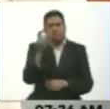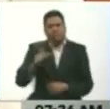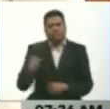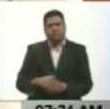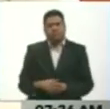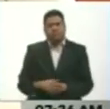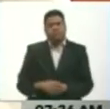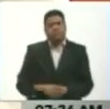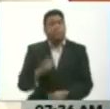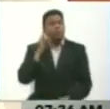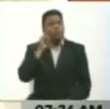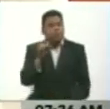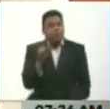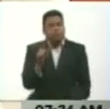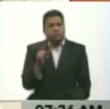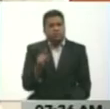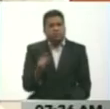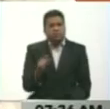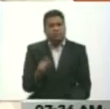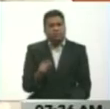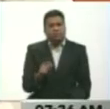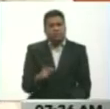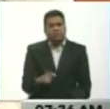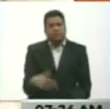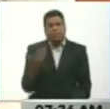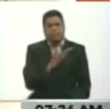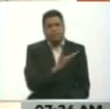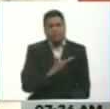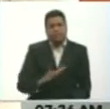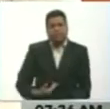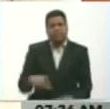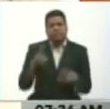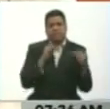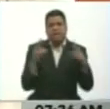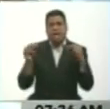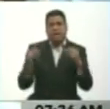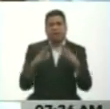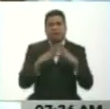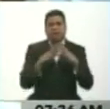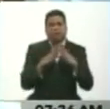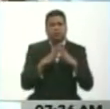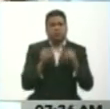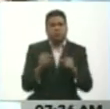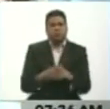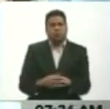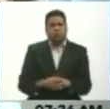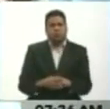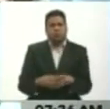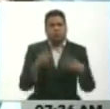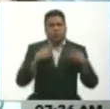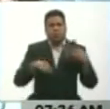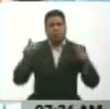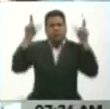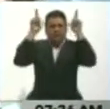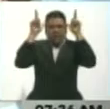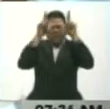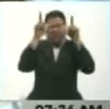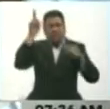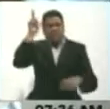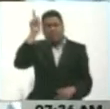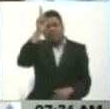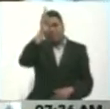presidente hablaba del caso de Libia y del caso de Irak y de Siria, ¿no? Porque eran países, Libia